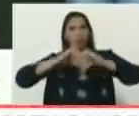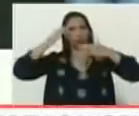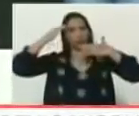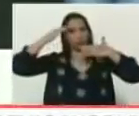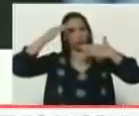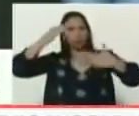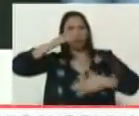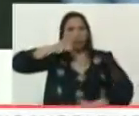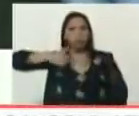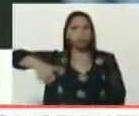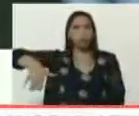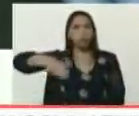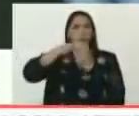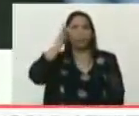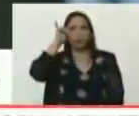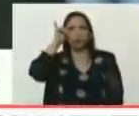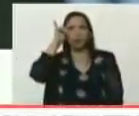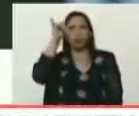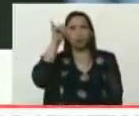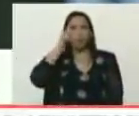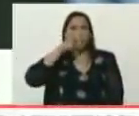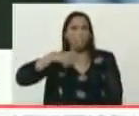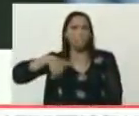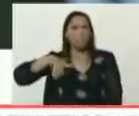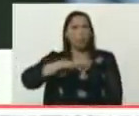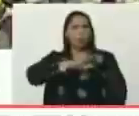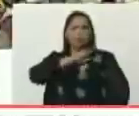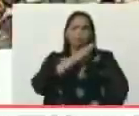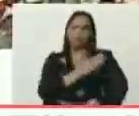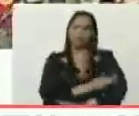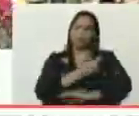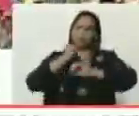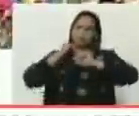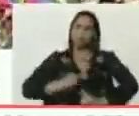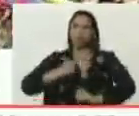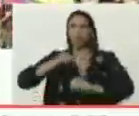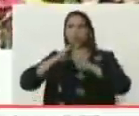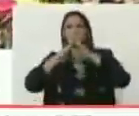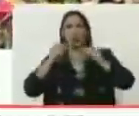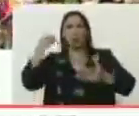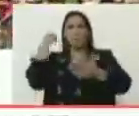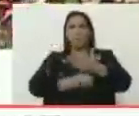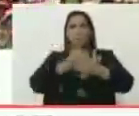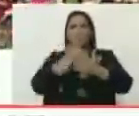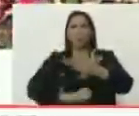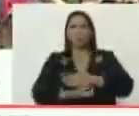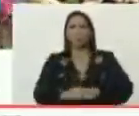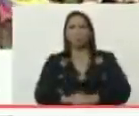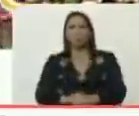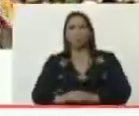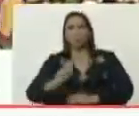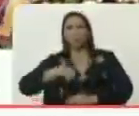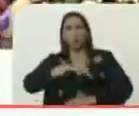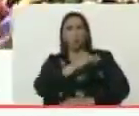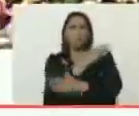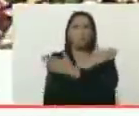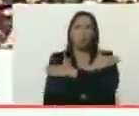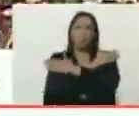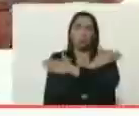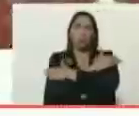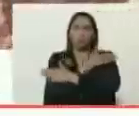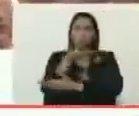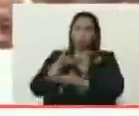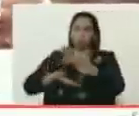al pueblo de Yaracuy, pueblo invicto en todas las batallas. Nuestro abrazo y solidaridad